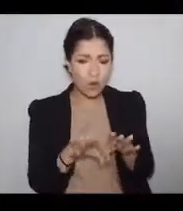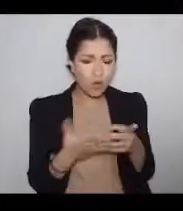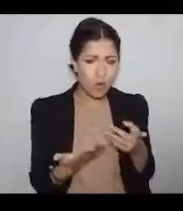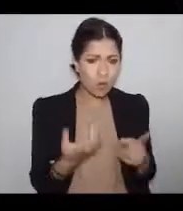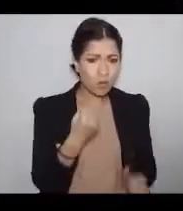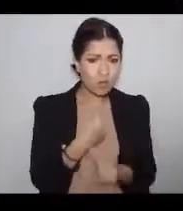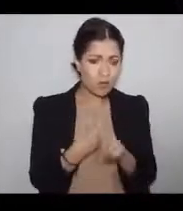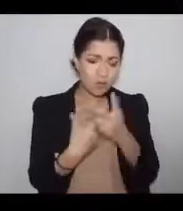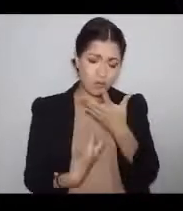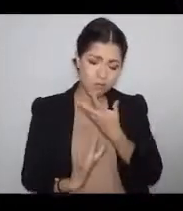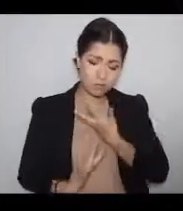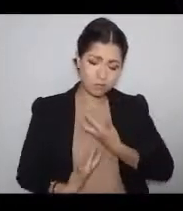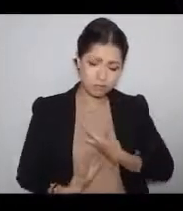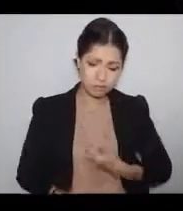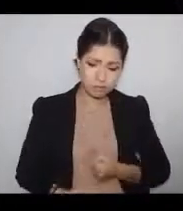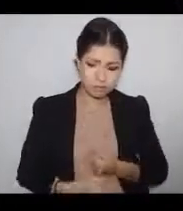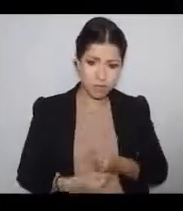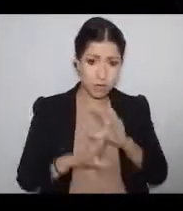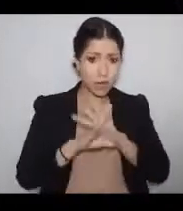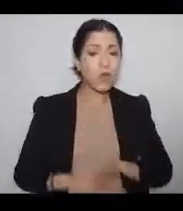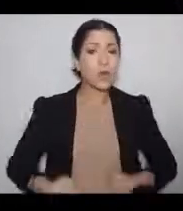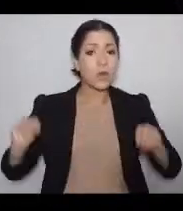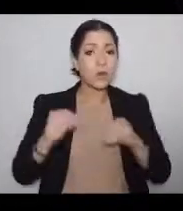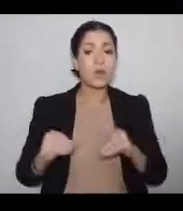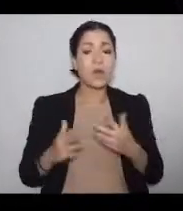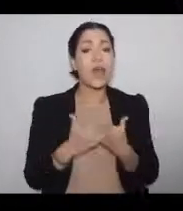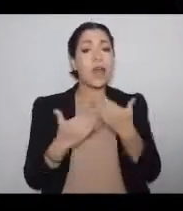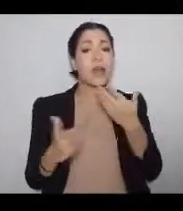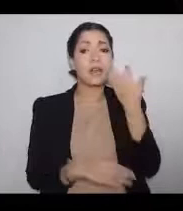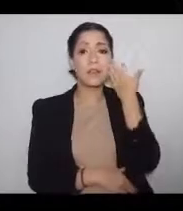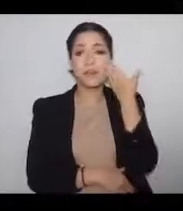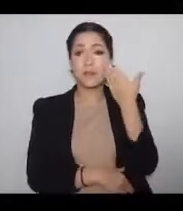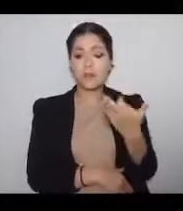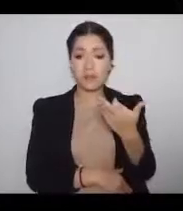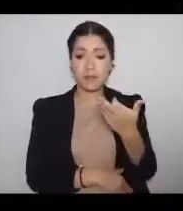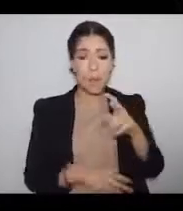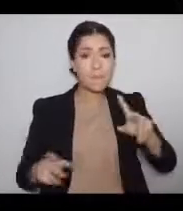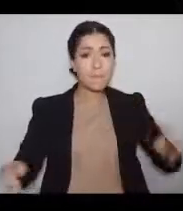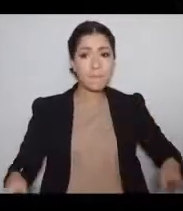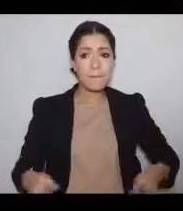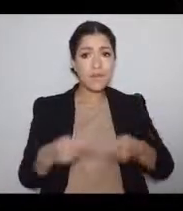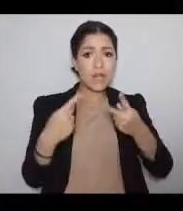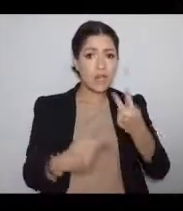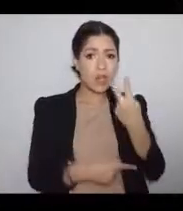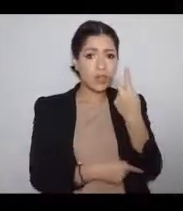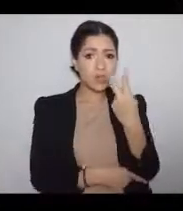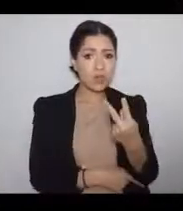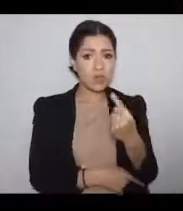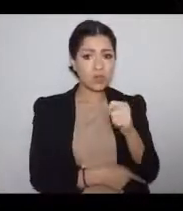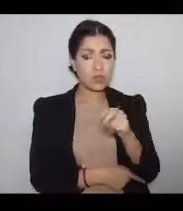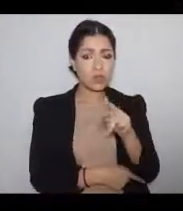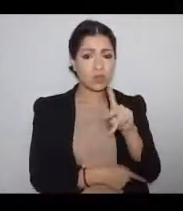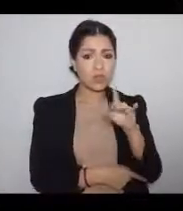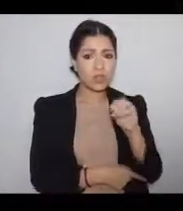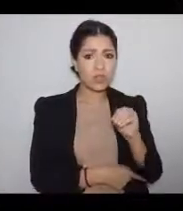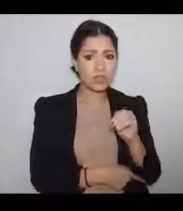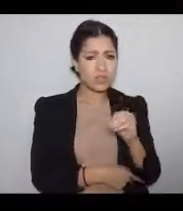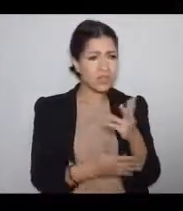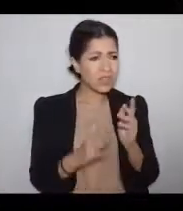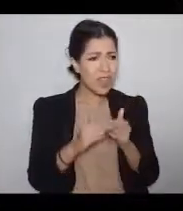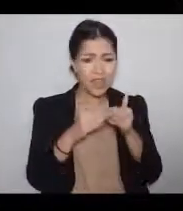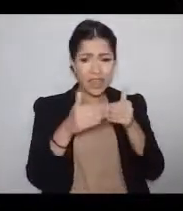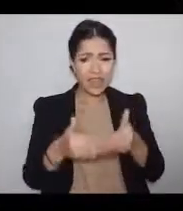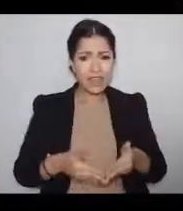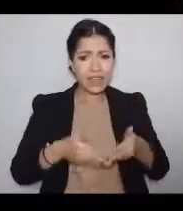depresión. Vivimos en la era de los charlatanes. Alguien logró venderle 2 tornillos del arca de Noé.